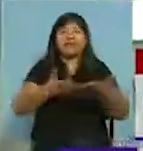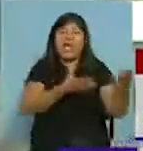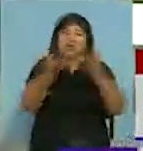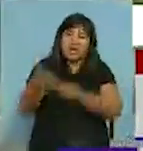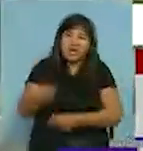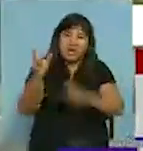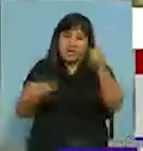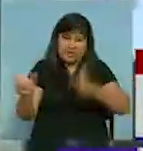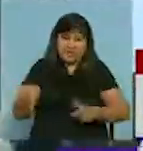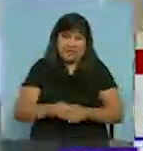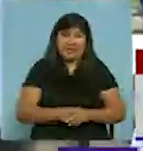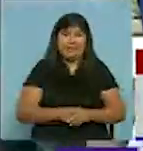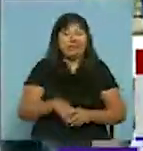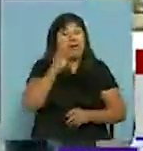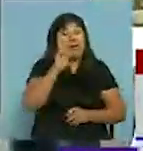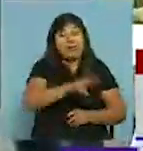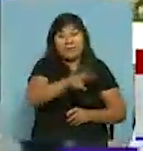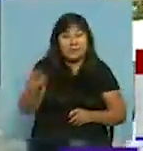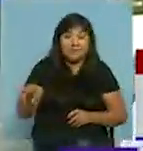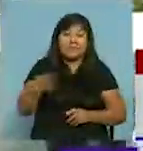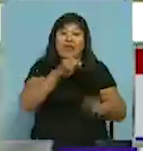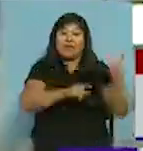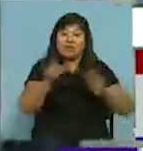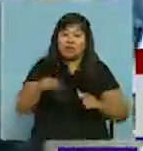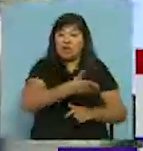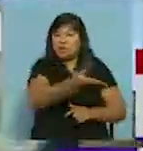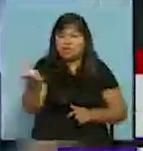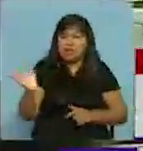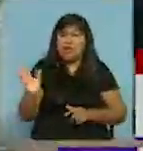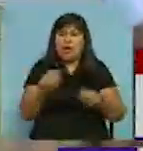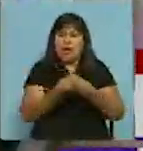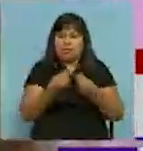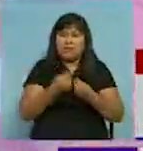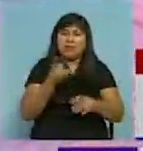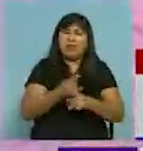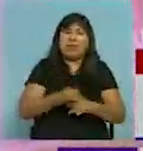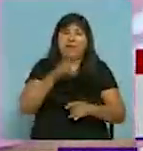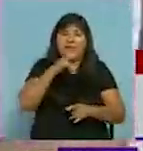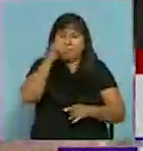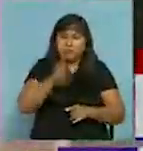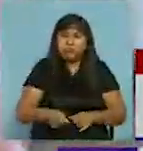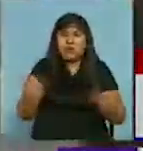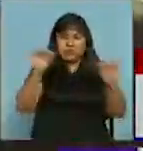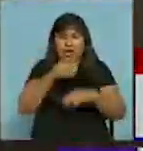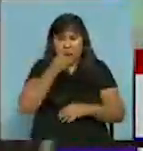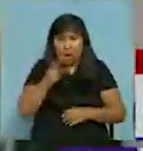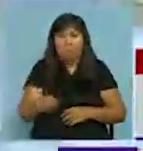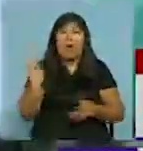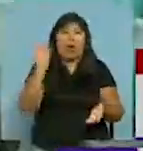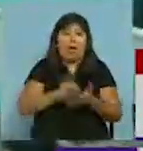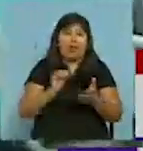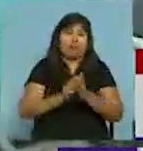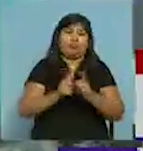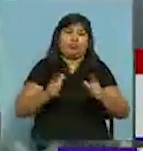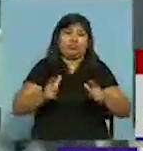todas las personas que podemos observar acaso las que ustedes asisten día a día o se aumentaron más por el ser un día especial si se habrán aumentado